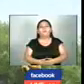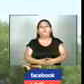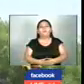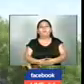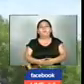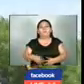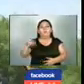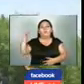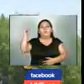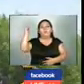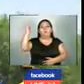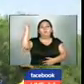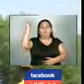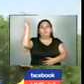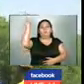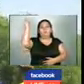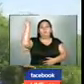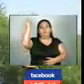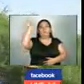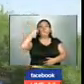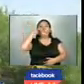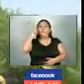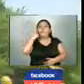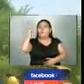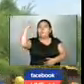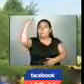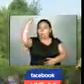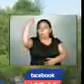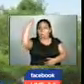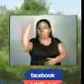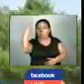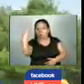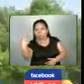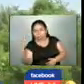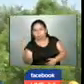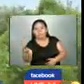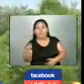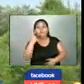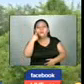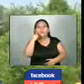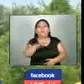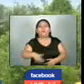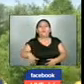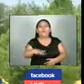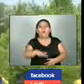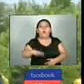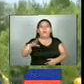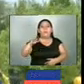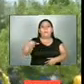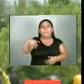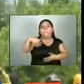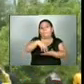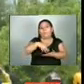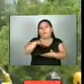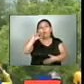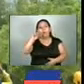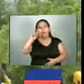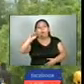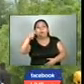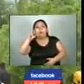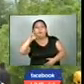Una avioneta se estrelló en una zona montañosa del municipio de Rosario de Mora, colindante con Cangrejera en La Libertada.